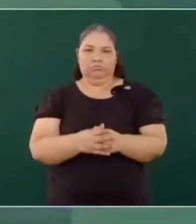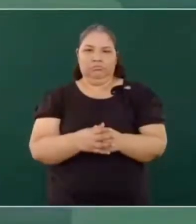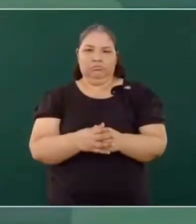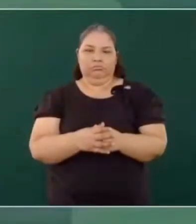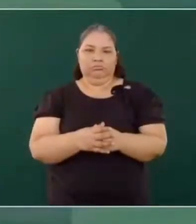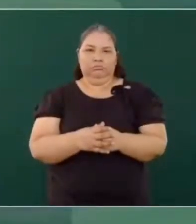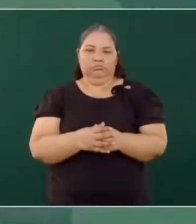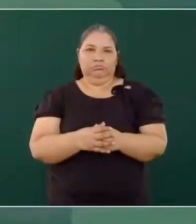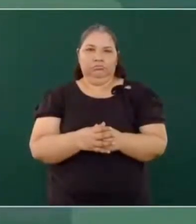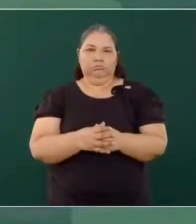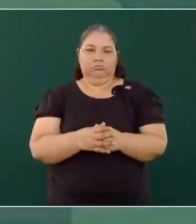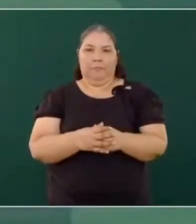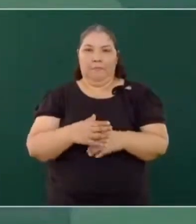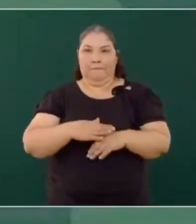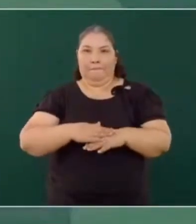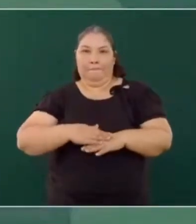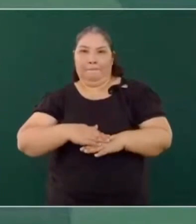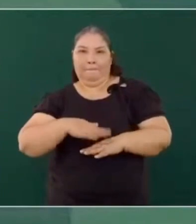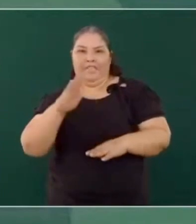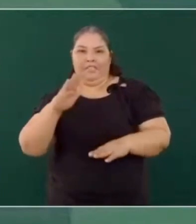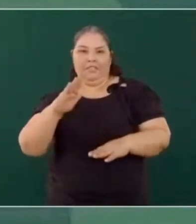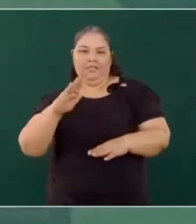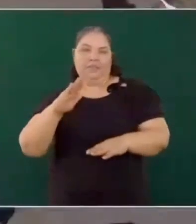el predominio